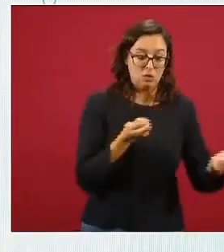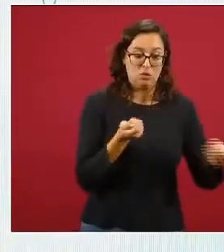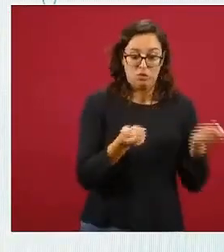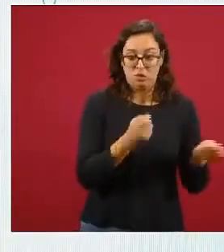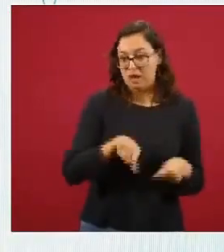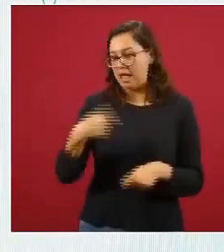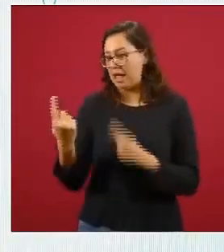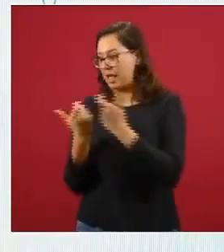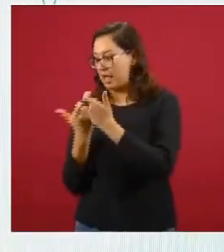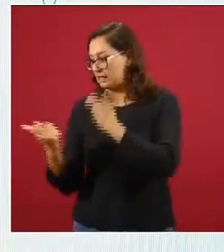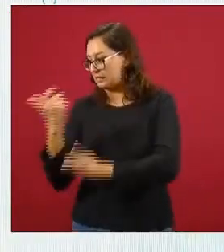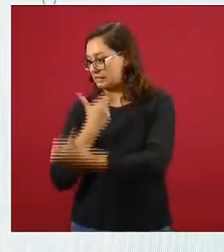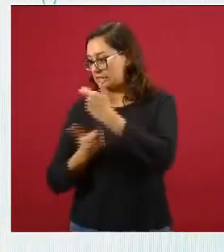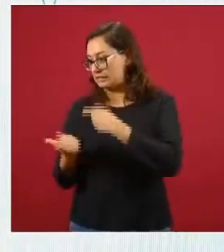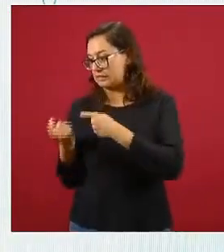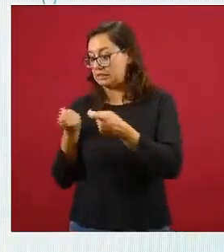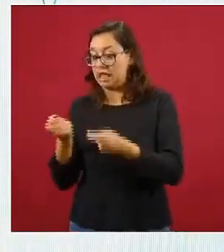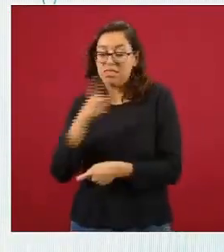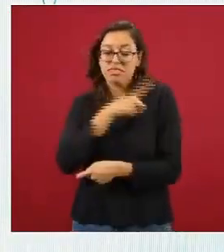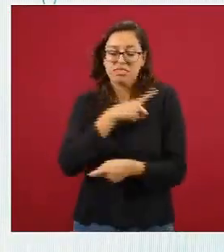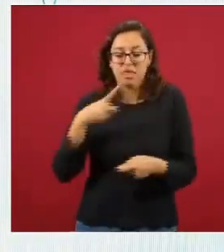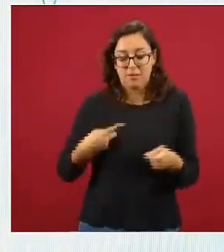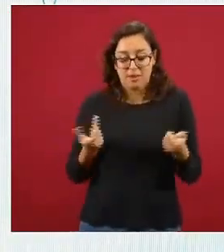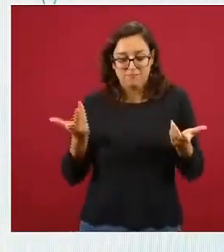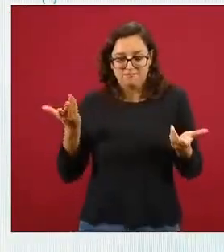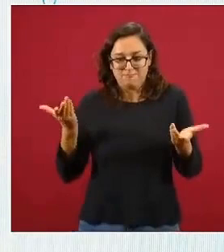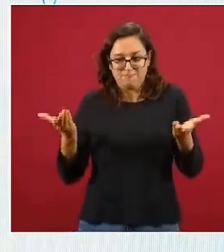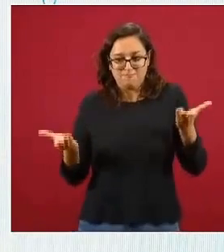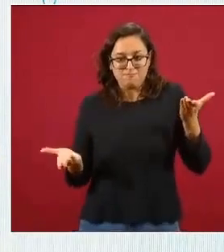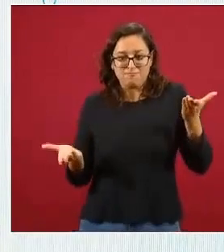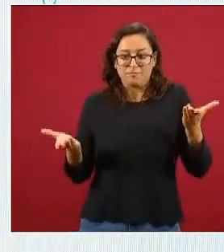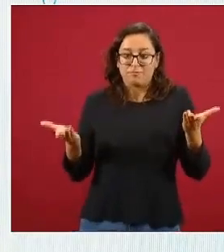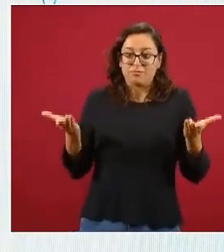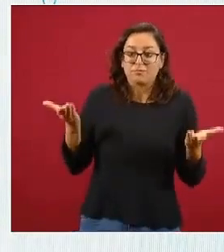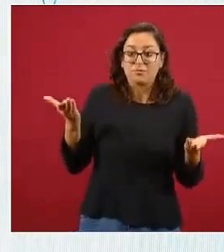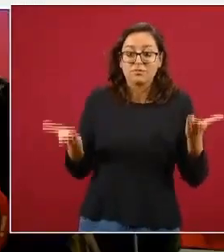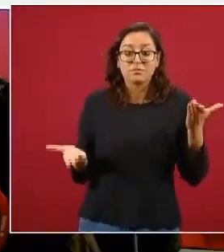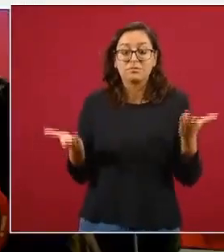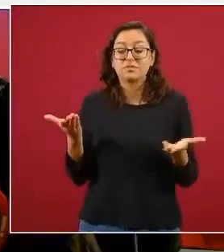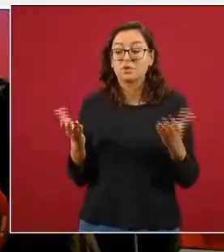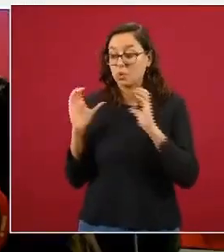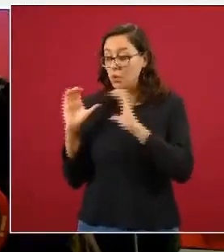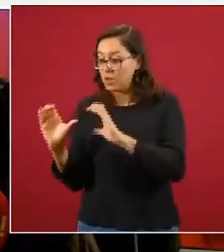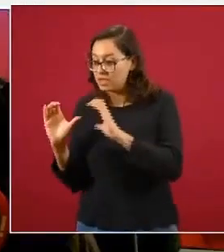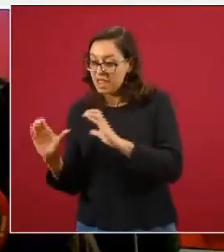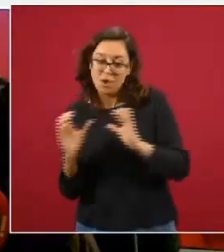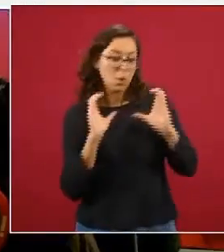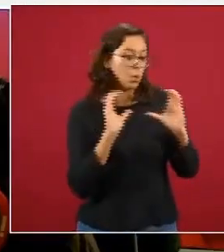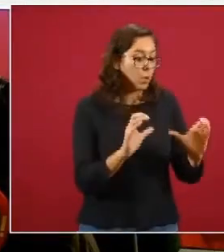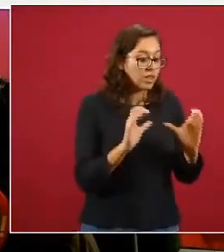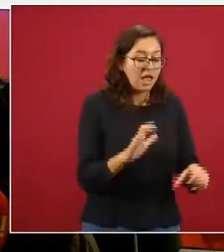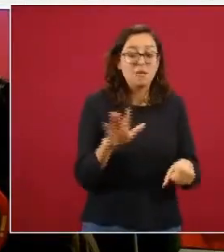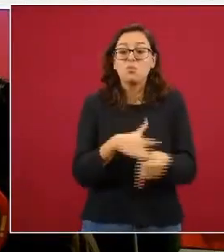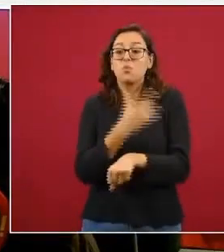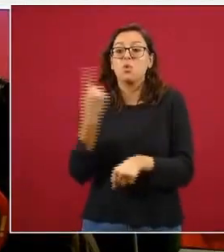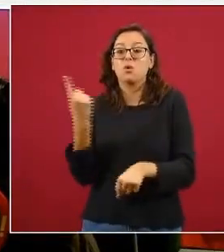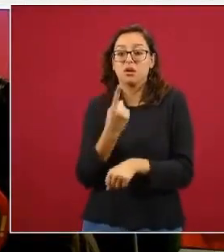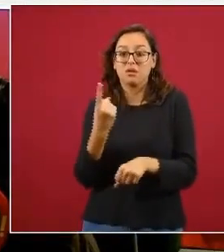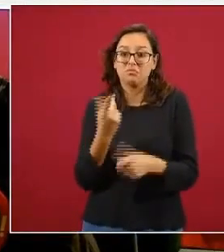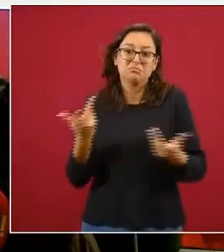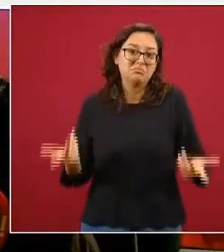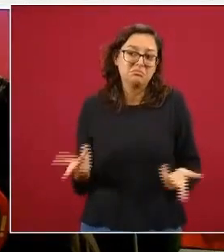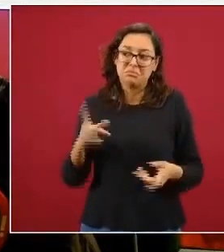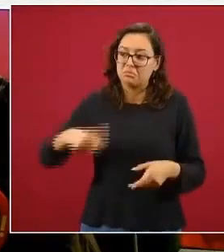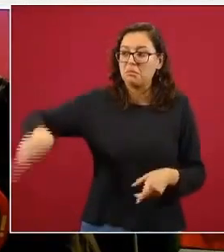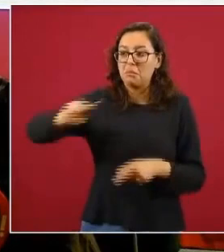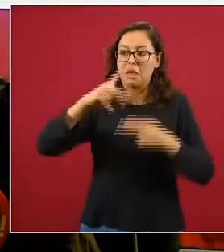económica, y tenemos que cuidar ambos lados, porque ambos lados al final del día repercuten sobre la salud y la